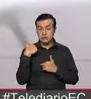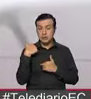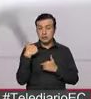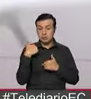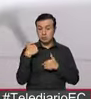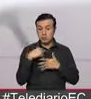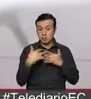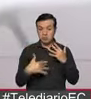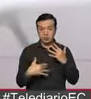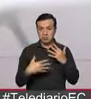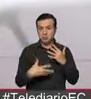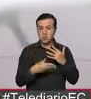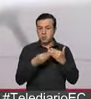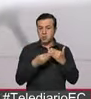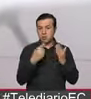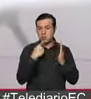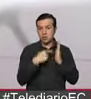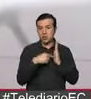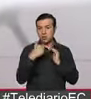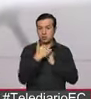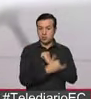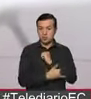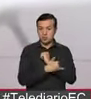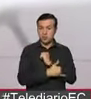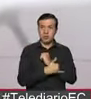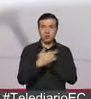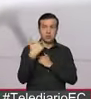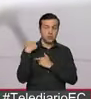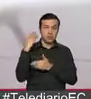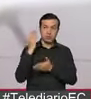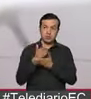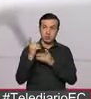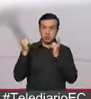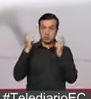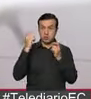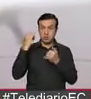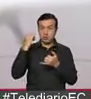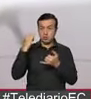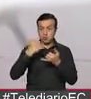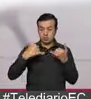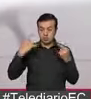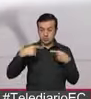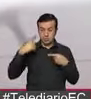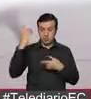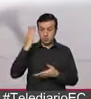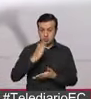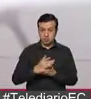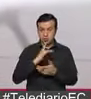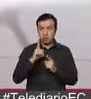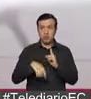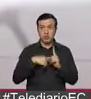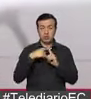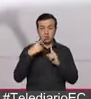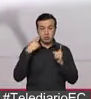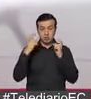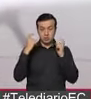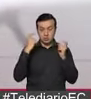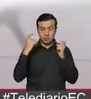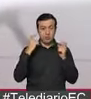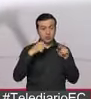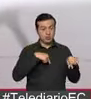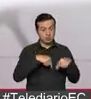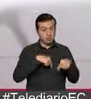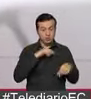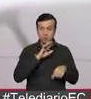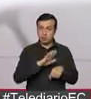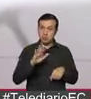el tema de emigración eliminar las competencias en el control migratorio y no solamente eliminar el control migratorio y el control de tránsito